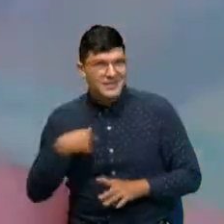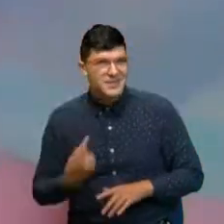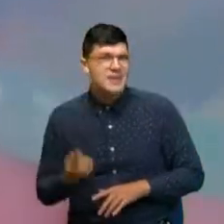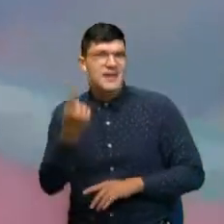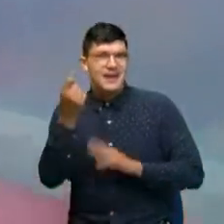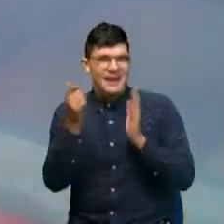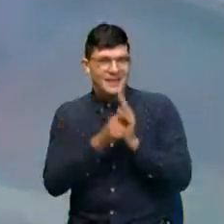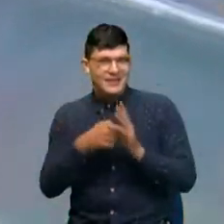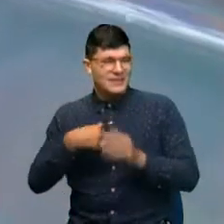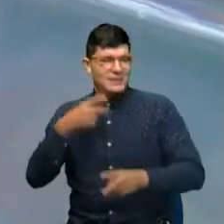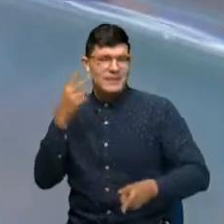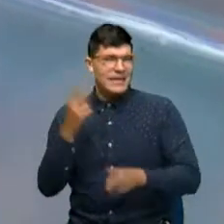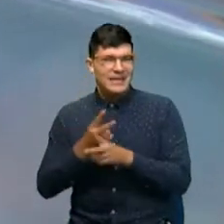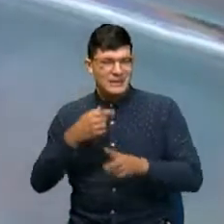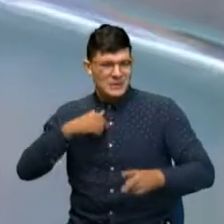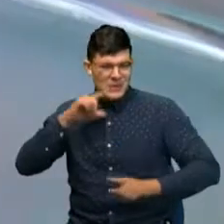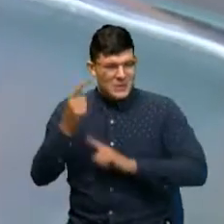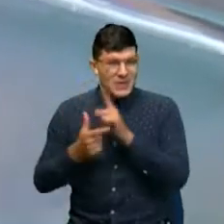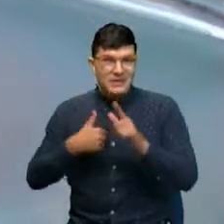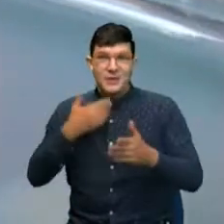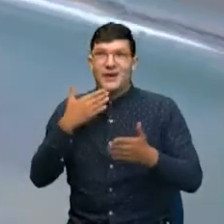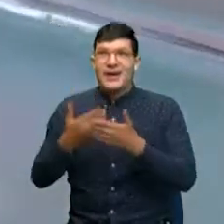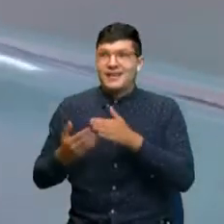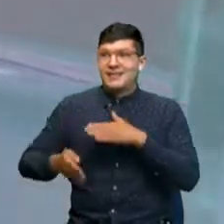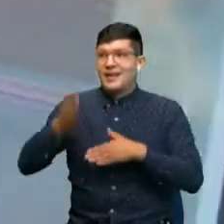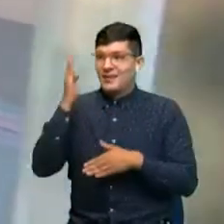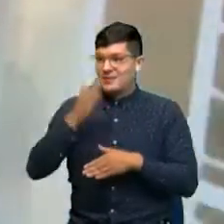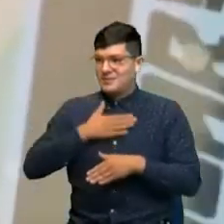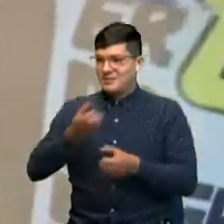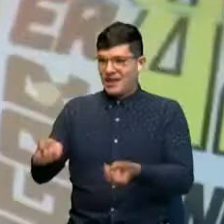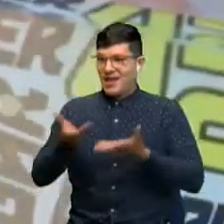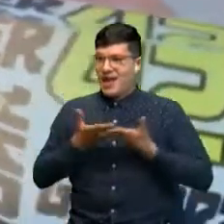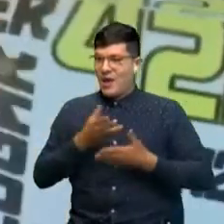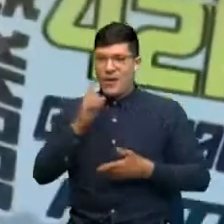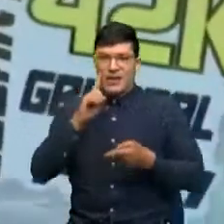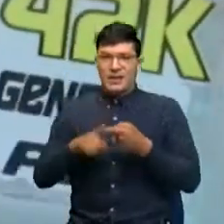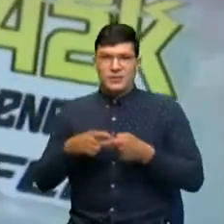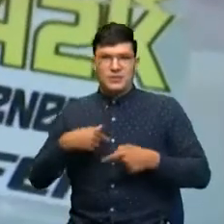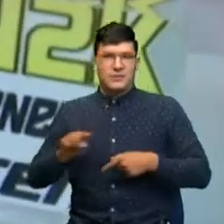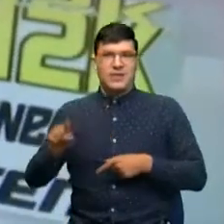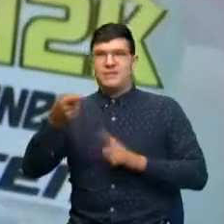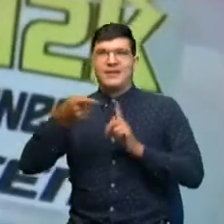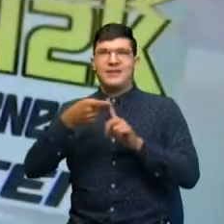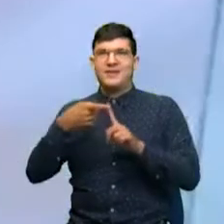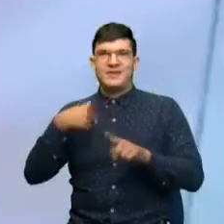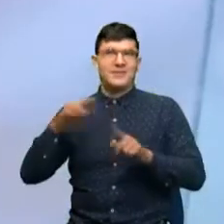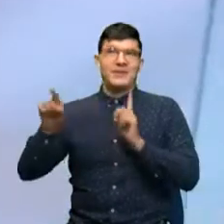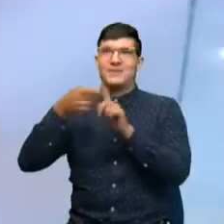me arriesgué, di el todo por el todo y gracias a Dios se dio el objetivo de estar en un primer lugar.